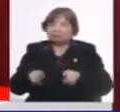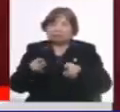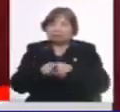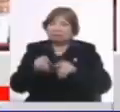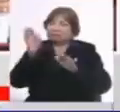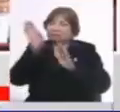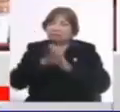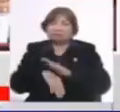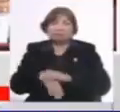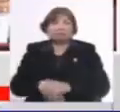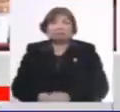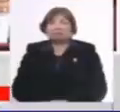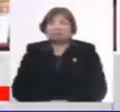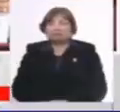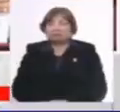va a seguir peor.